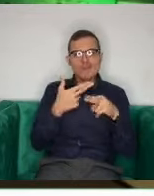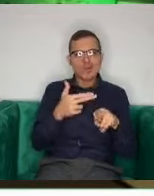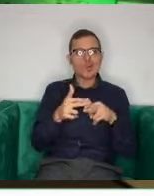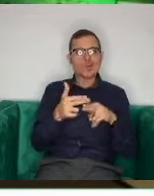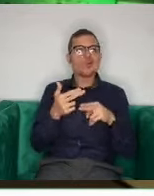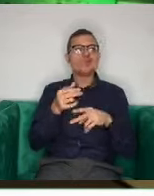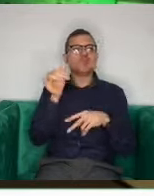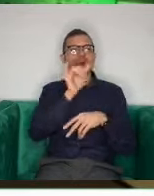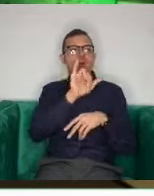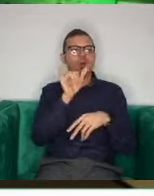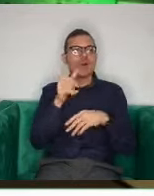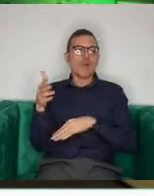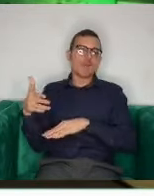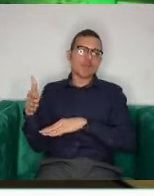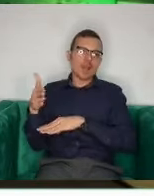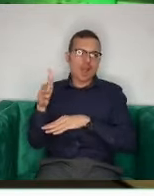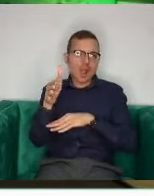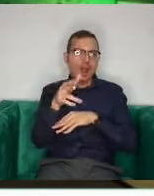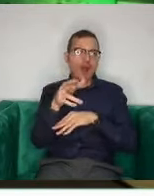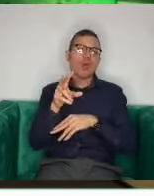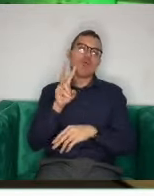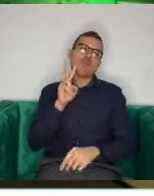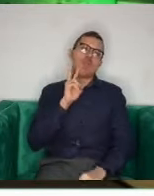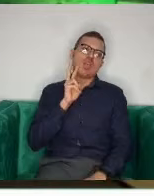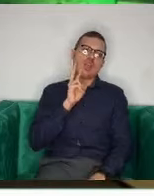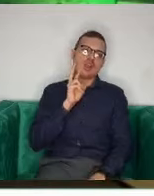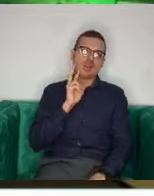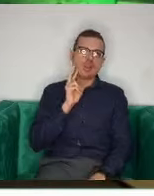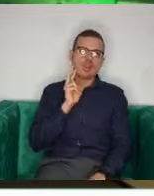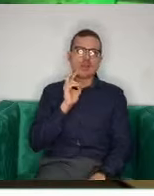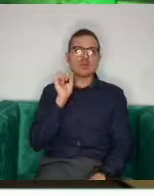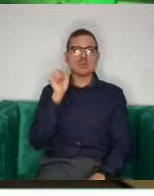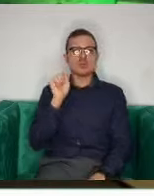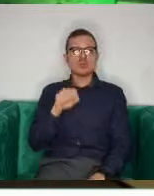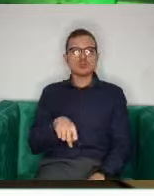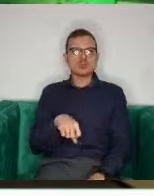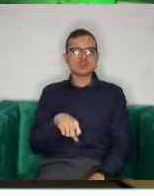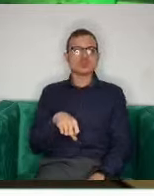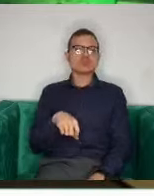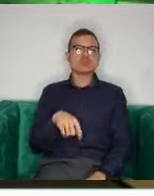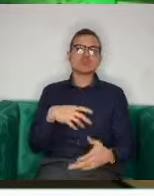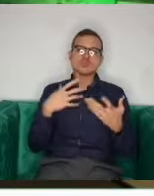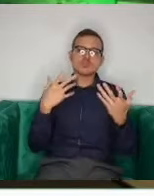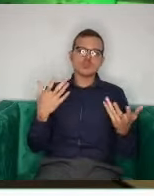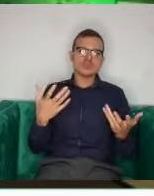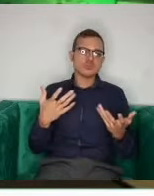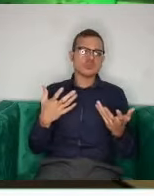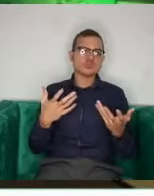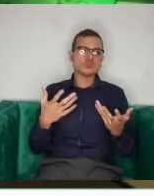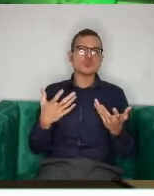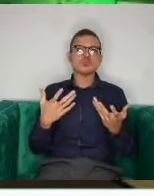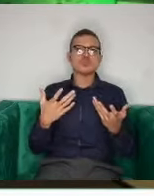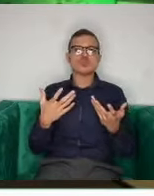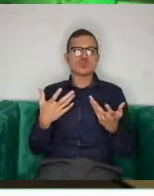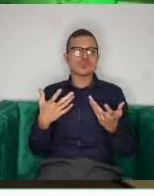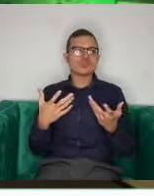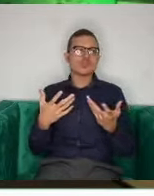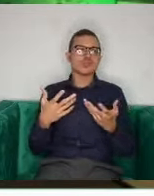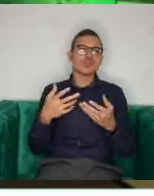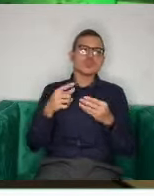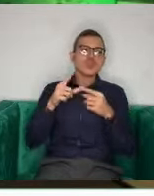vegetariano, que también consume peces, pescados. Así que yo puedo consumir arroz, habichuela y un